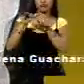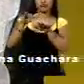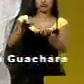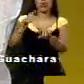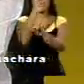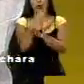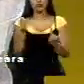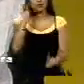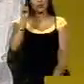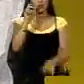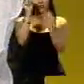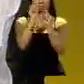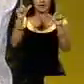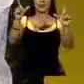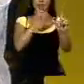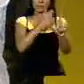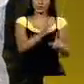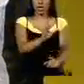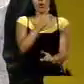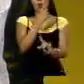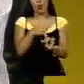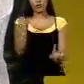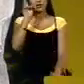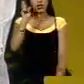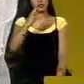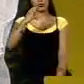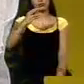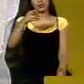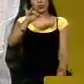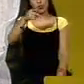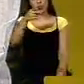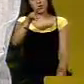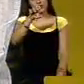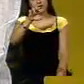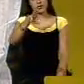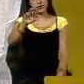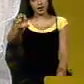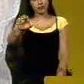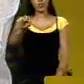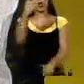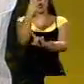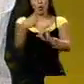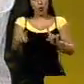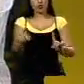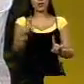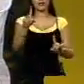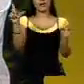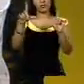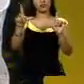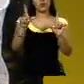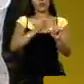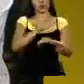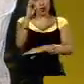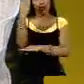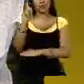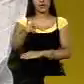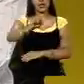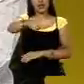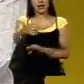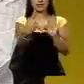Guachara 92.7. También el estado Miranda, Colectivo Radiofónico Petare 91.5, Radio Brión Libre desde